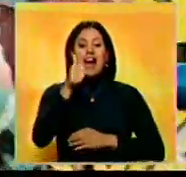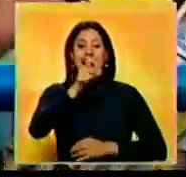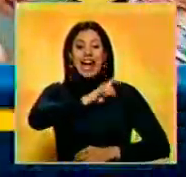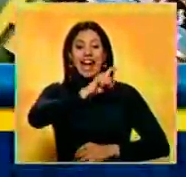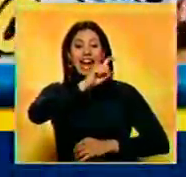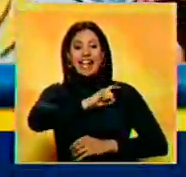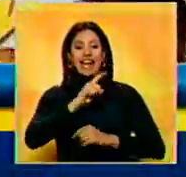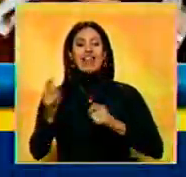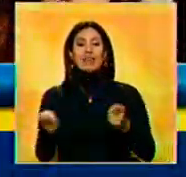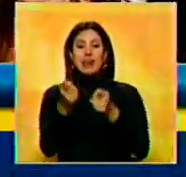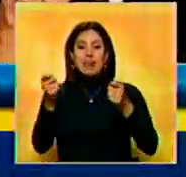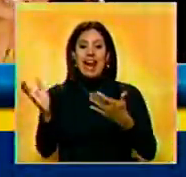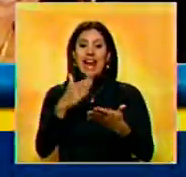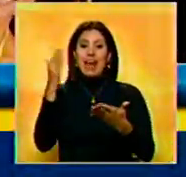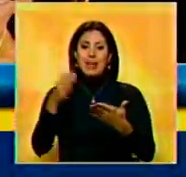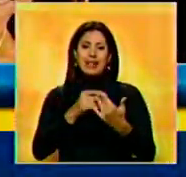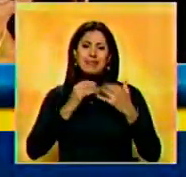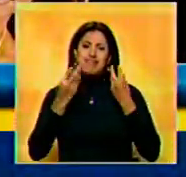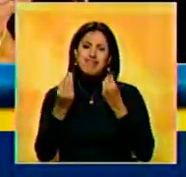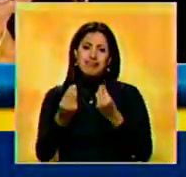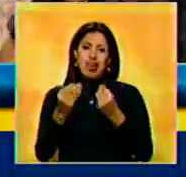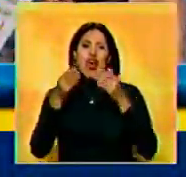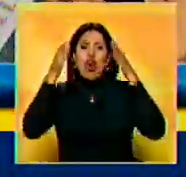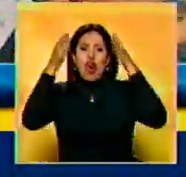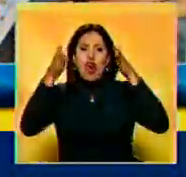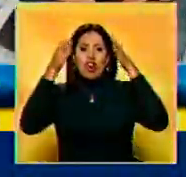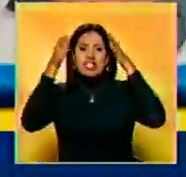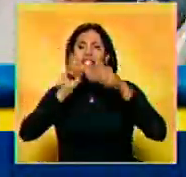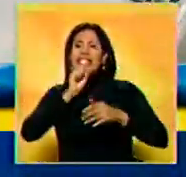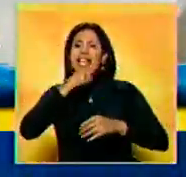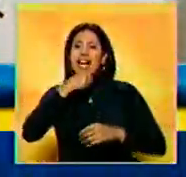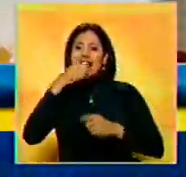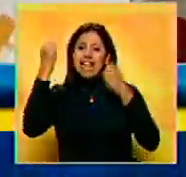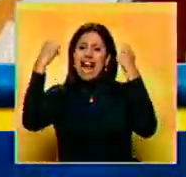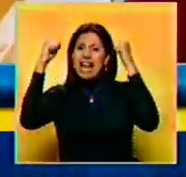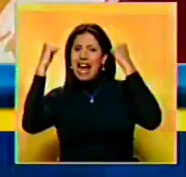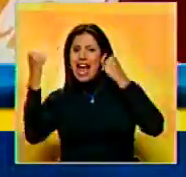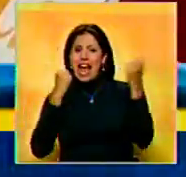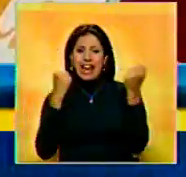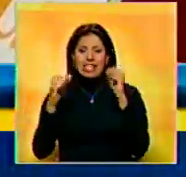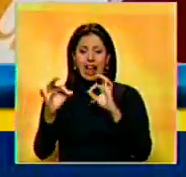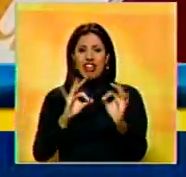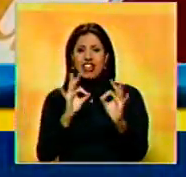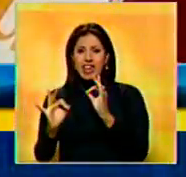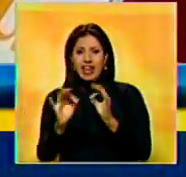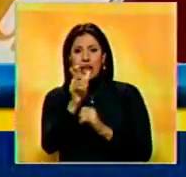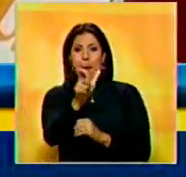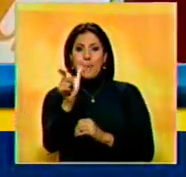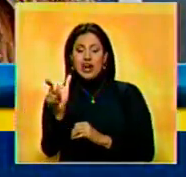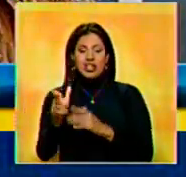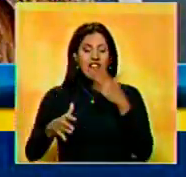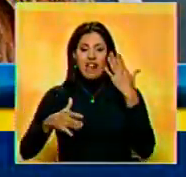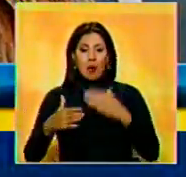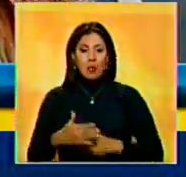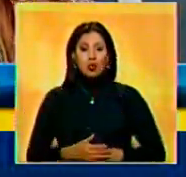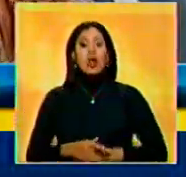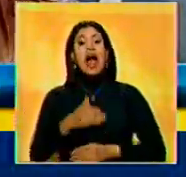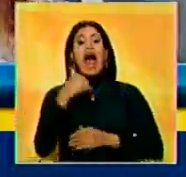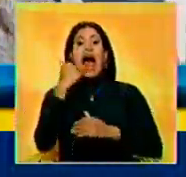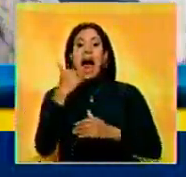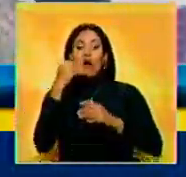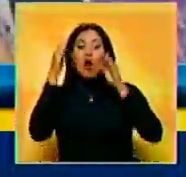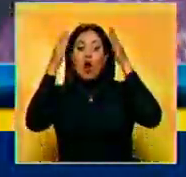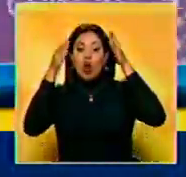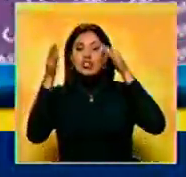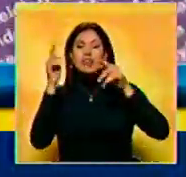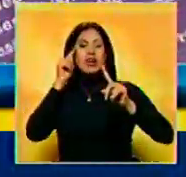los stands de las tiendas están repletos con revistas con secretos, rutinas de ejercicios y dietas de las estrellas. Mientras algunos consejos